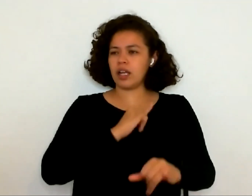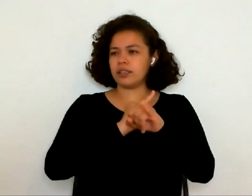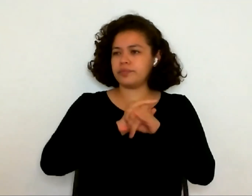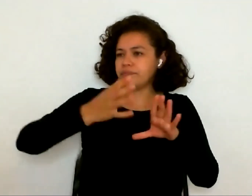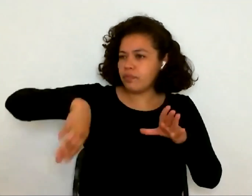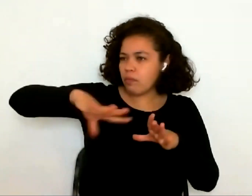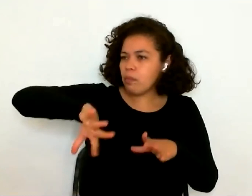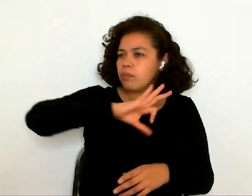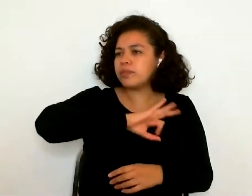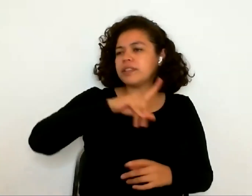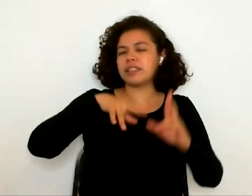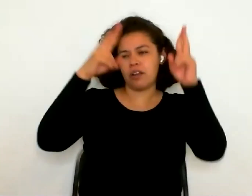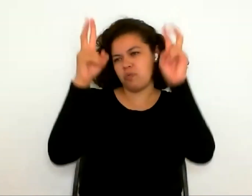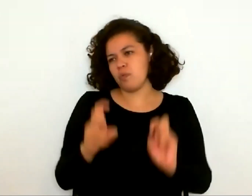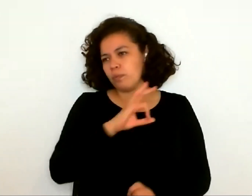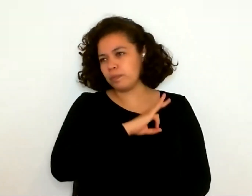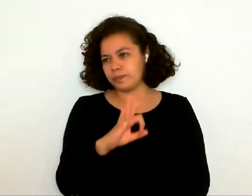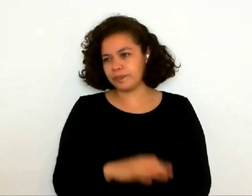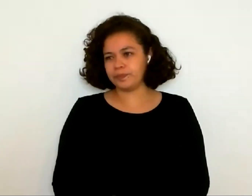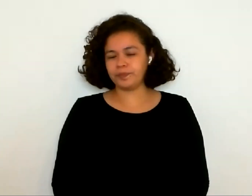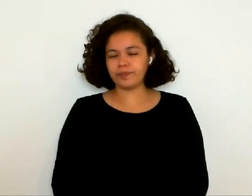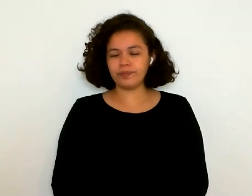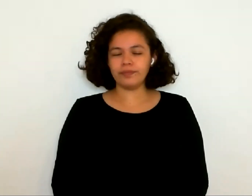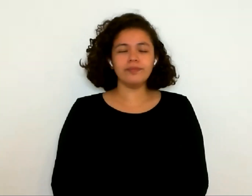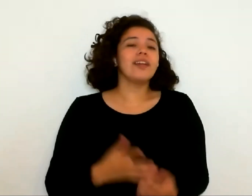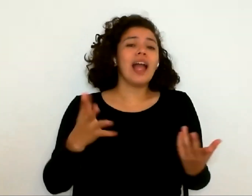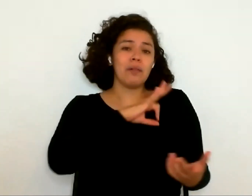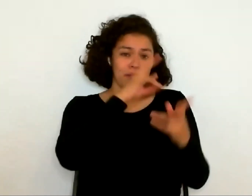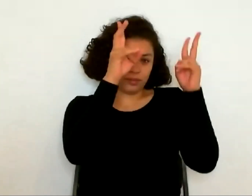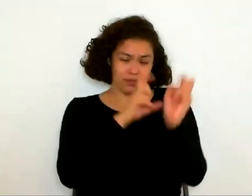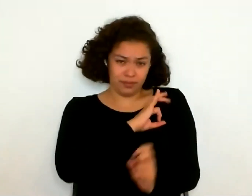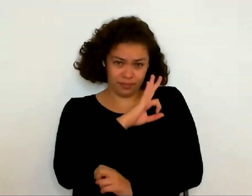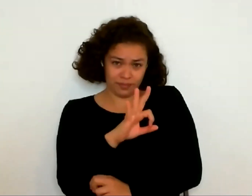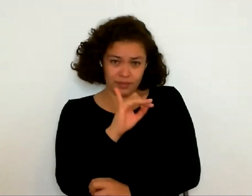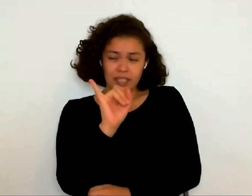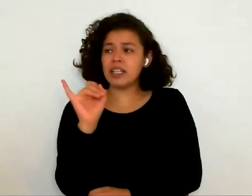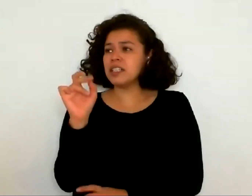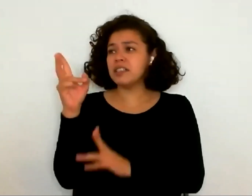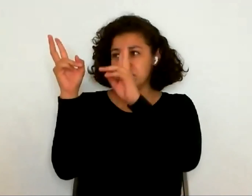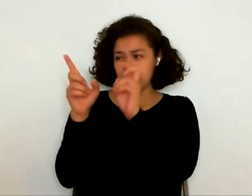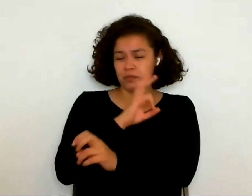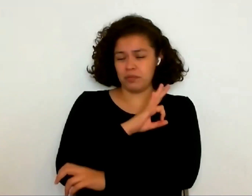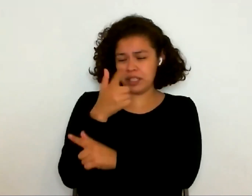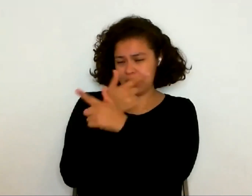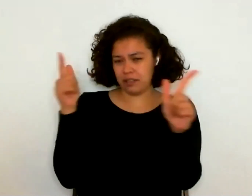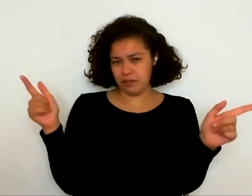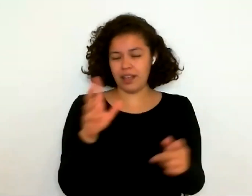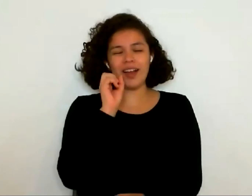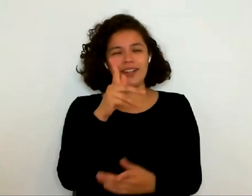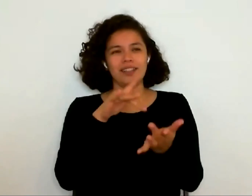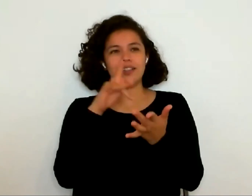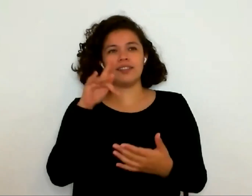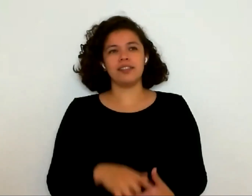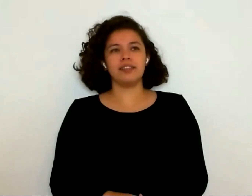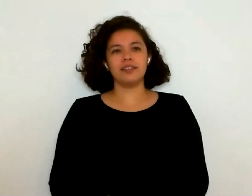Bueno. seguramente los descargarán. Bueno, están disponibles, Sí, están diferentes. disponibles en línea. Bueno, gracias. No,